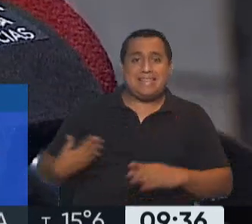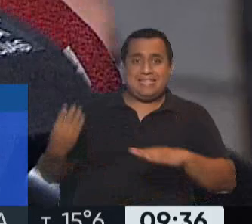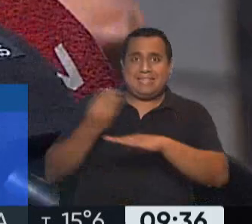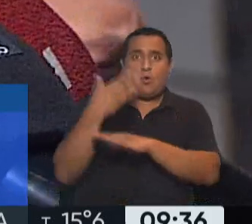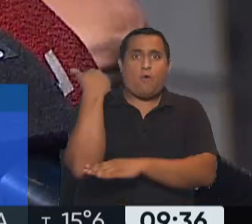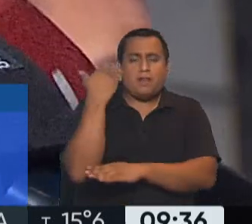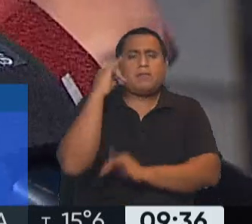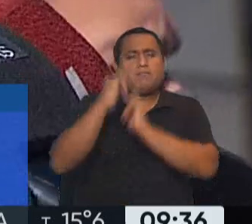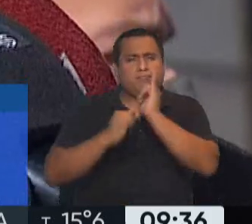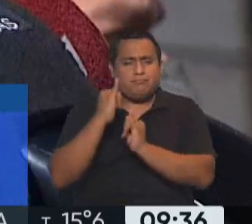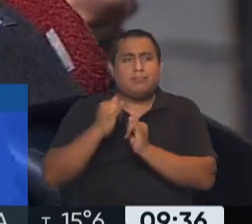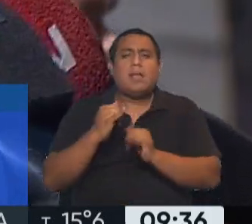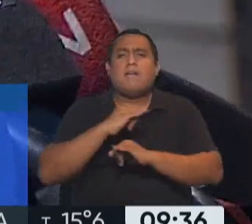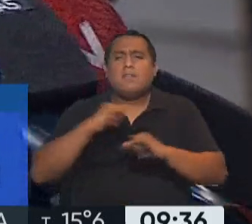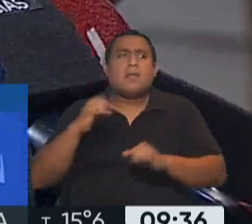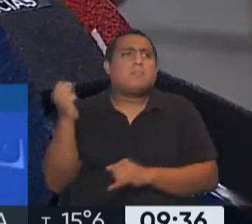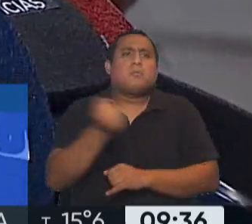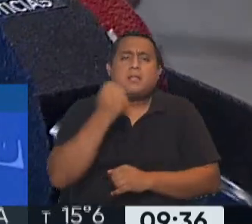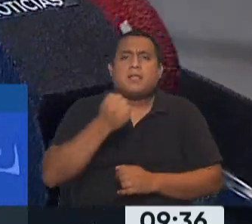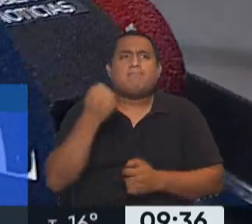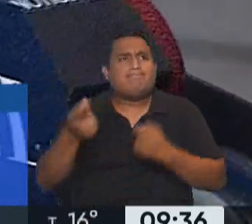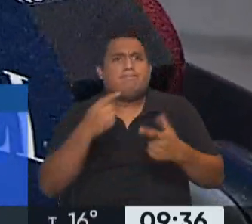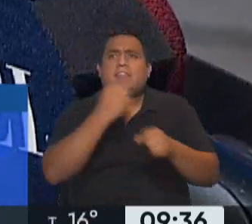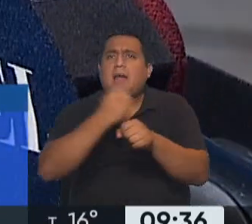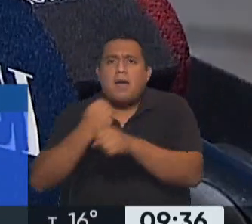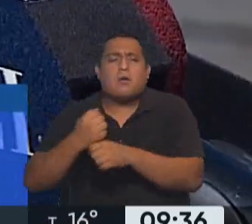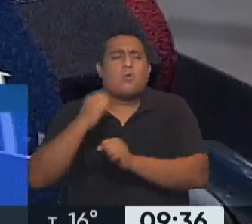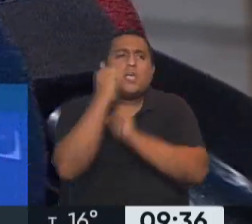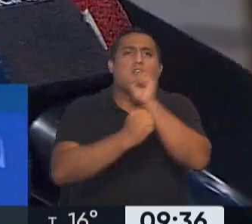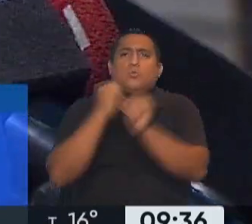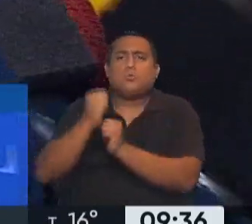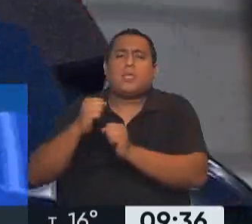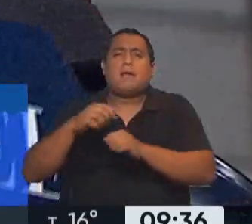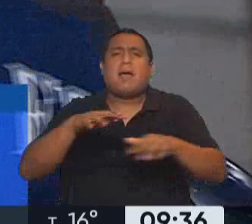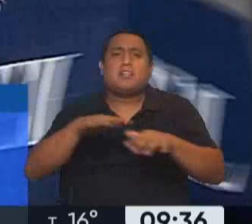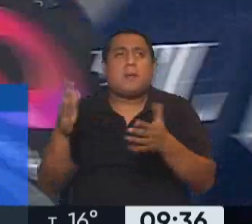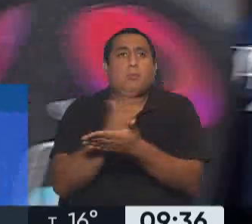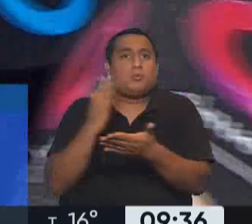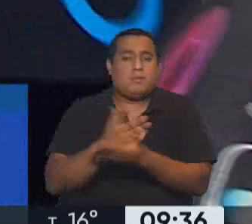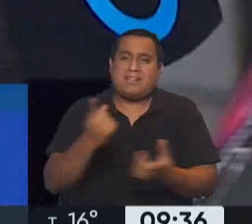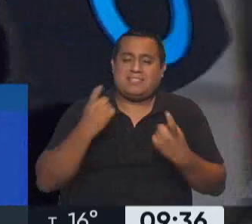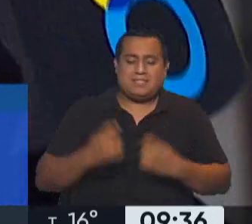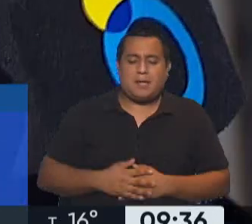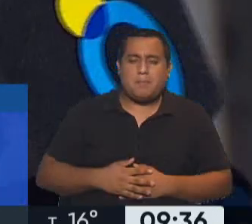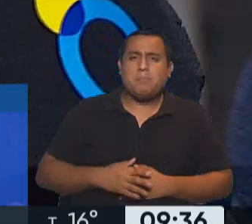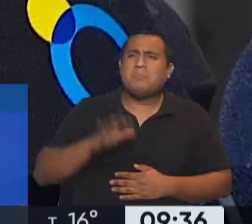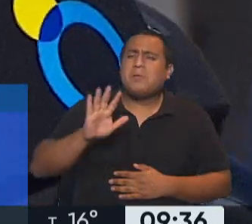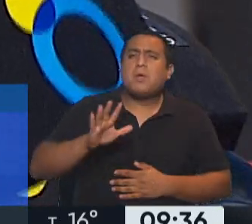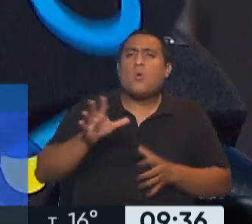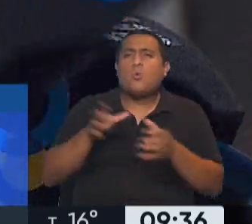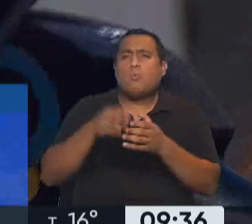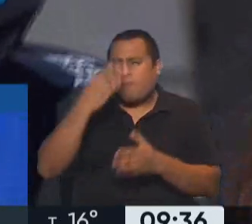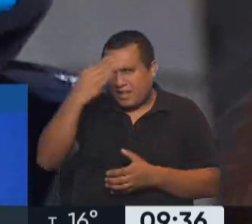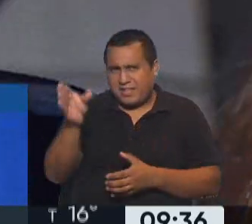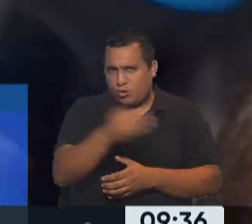país necesita: generar más trabajo, más industrialización, más actividad productiva. Doctor, ¿qué actitud va a tener el Frente de Todos con